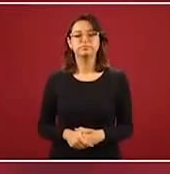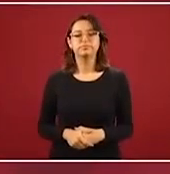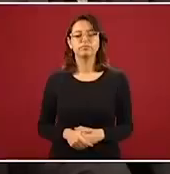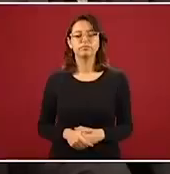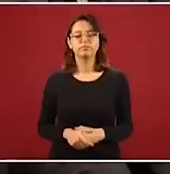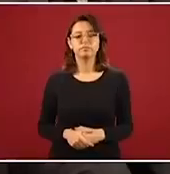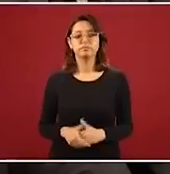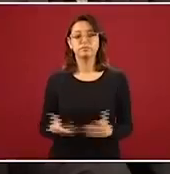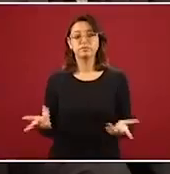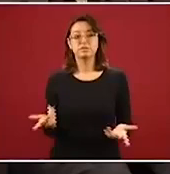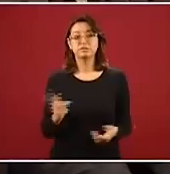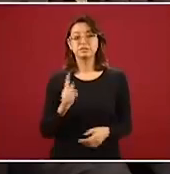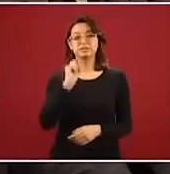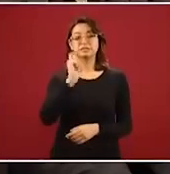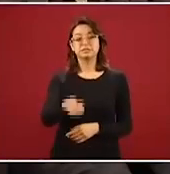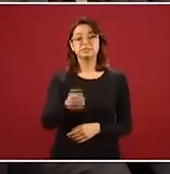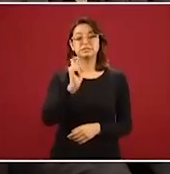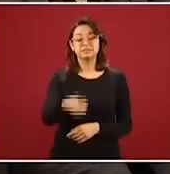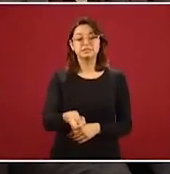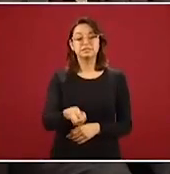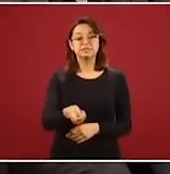Eso